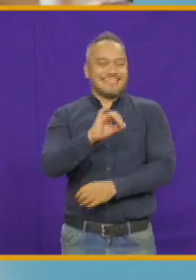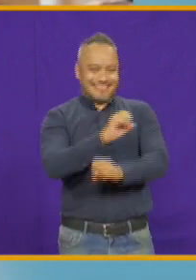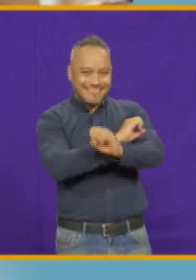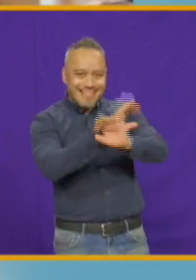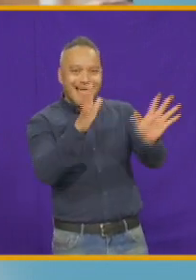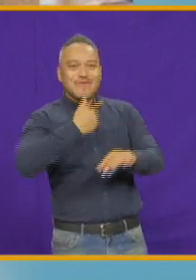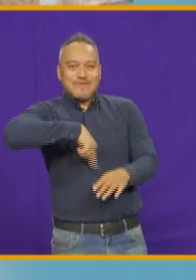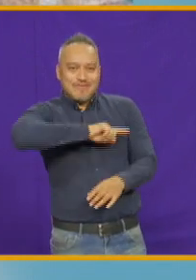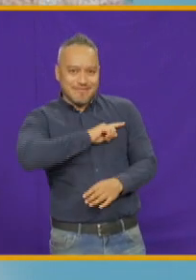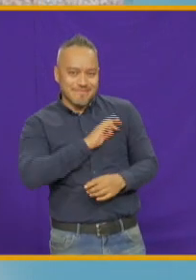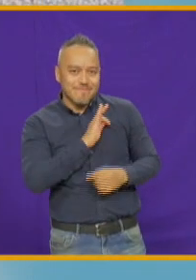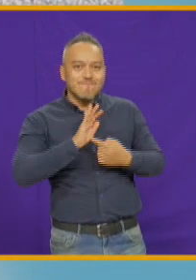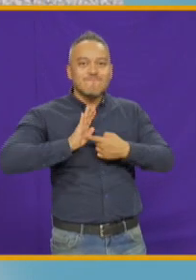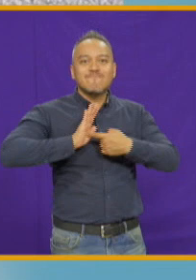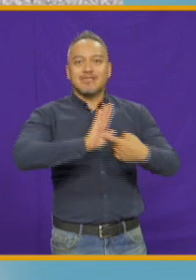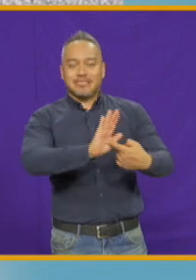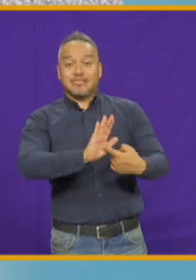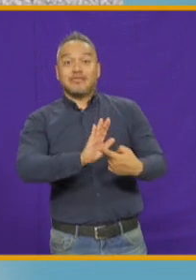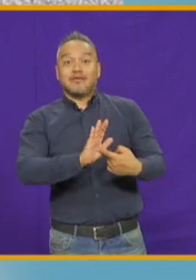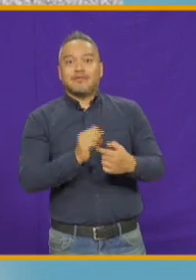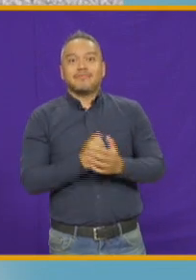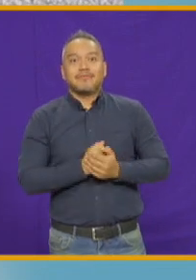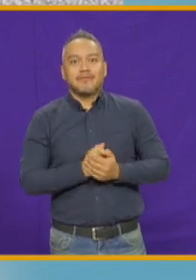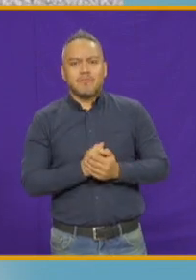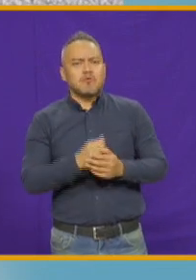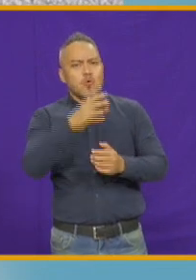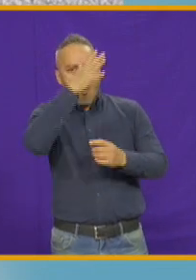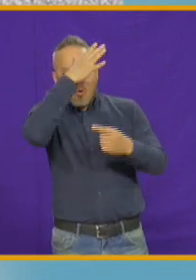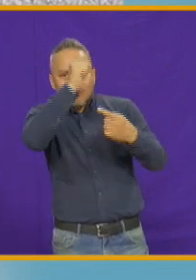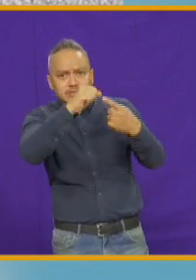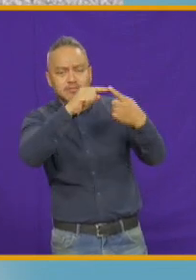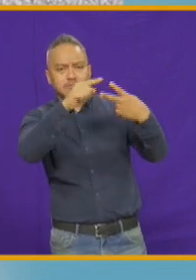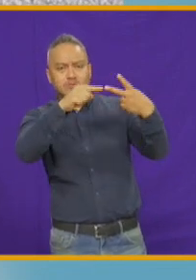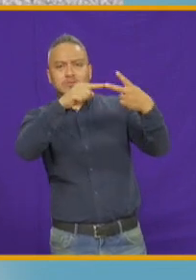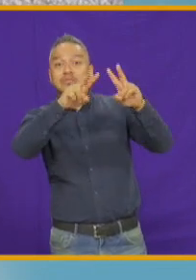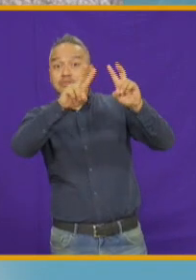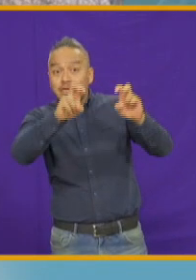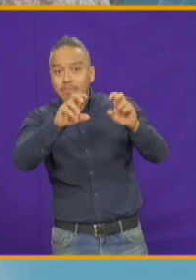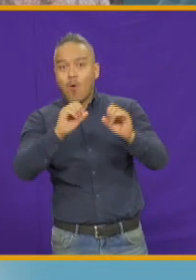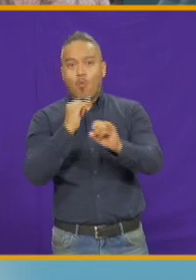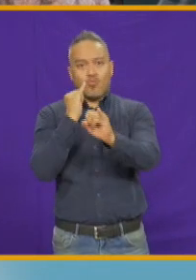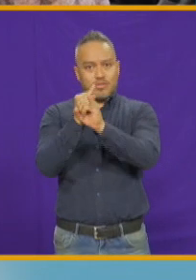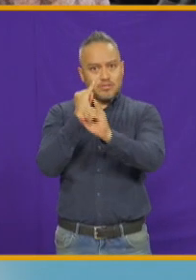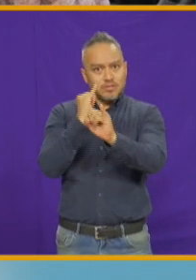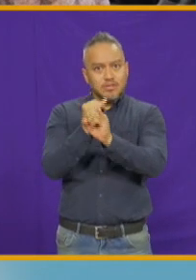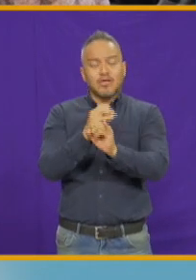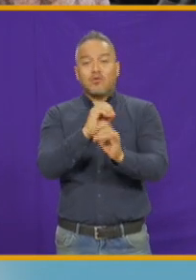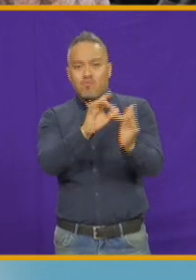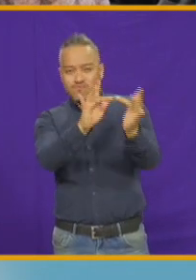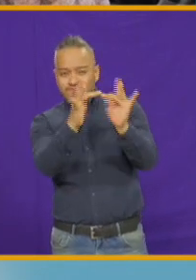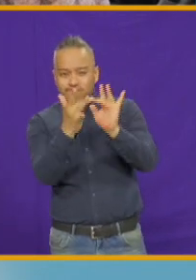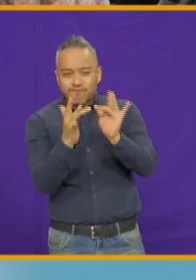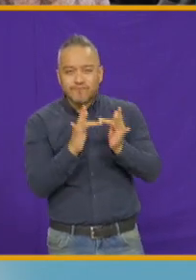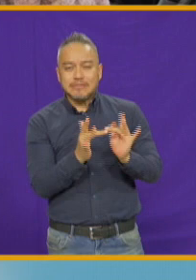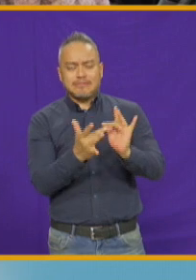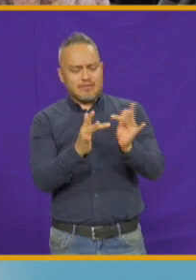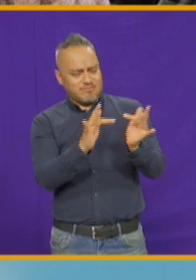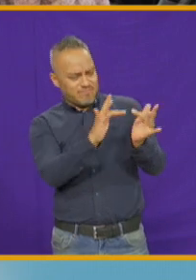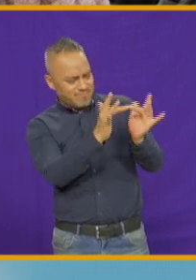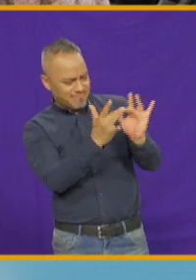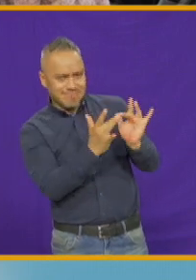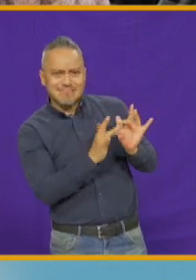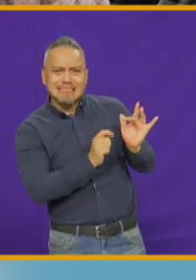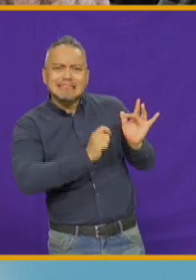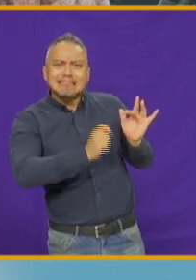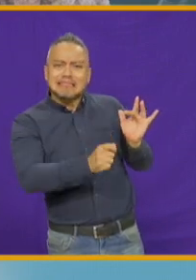a partir del día de hoy cultura tecnológica conceptos que si yo les hablo de redes me entiendan en casa Qué son las redes porque